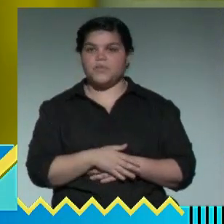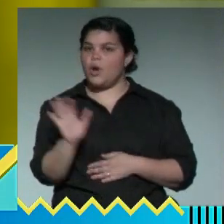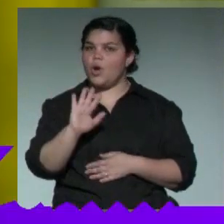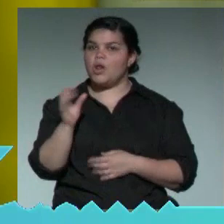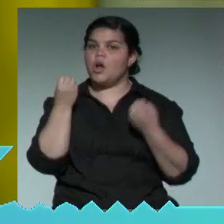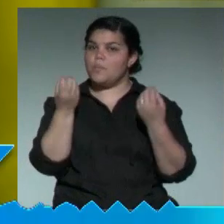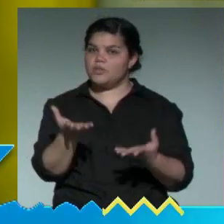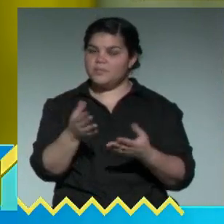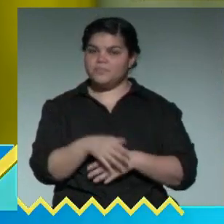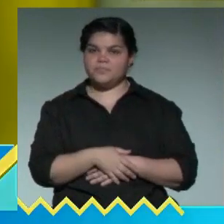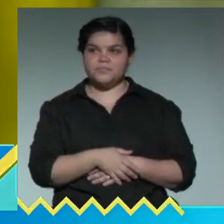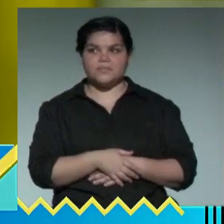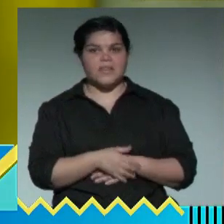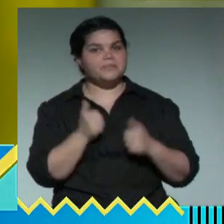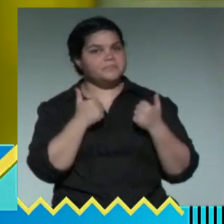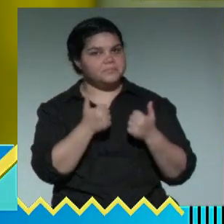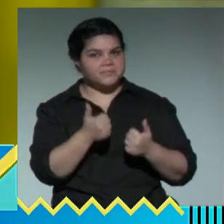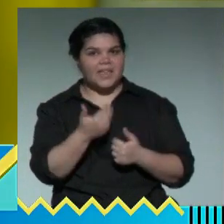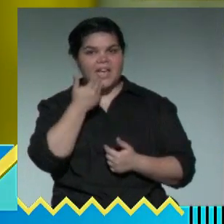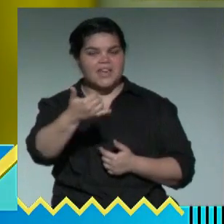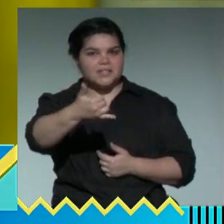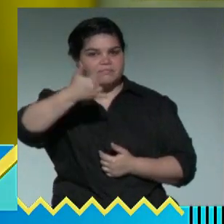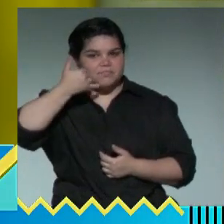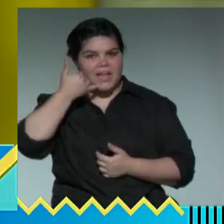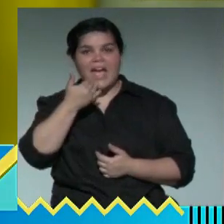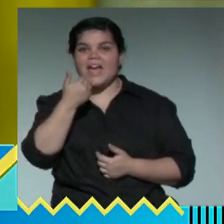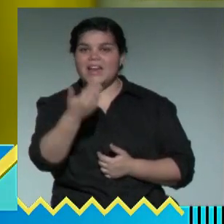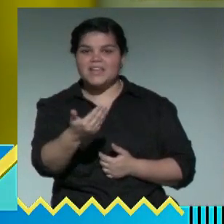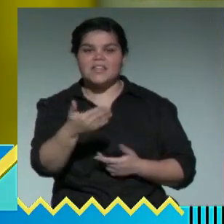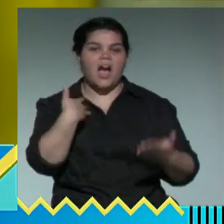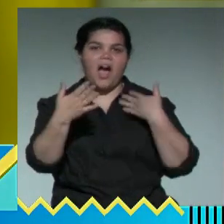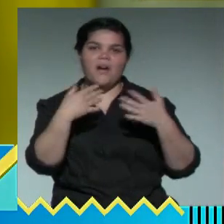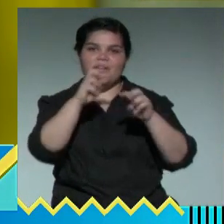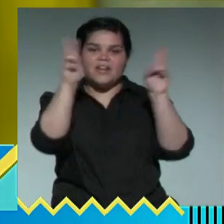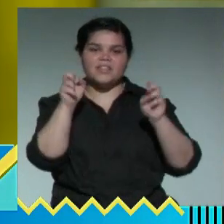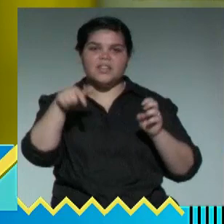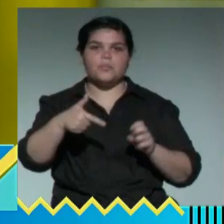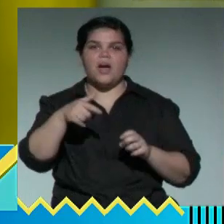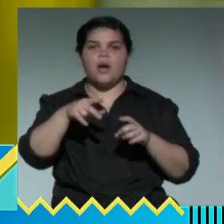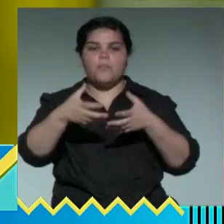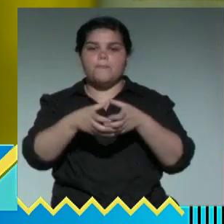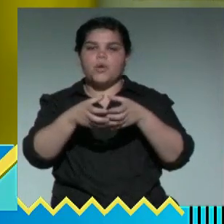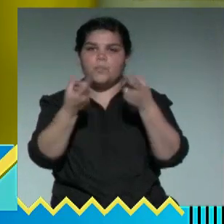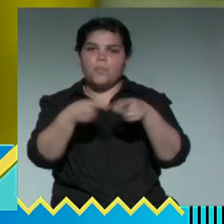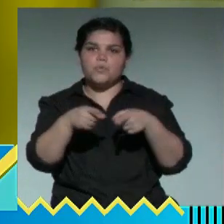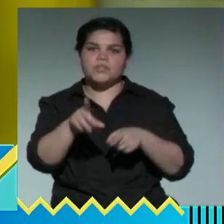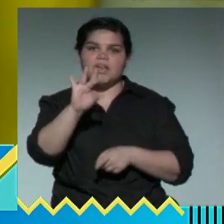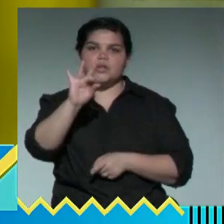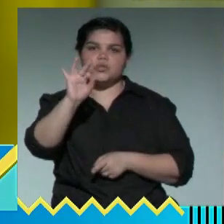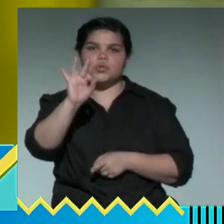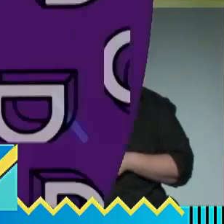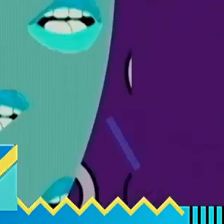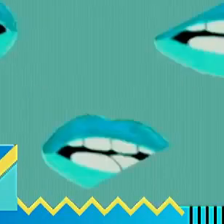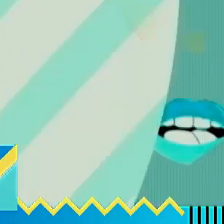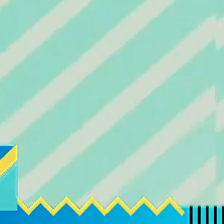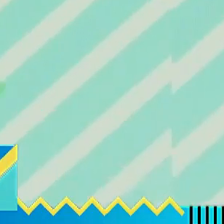todos? Bien, muy bien. Bueno, gracias por atendernos el teléfono, por sumarte a esta charla sobre Soda. Y bueno, básicamente preguntarte a